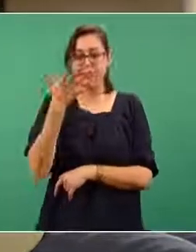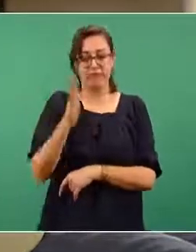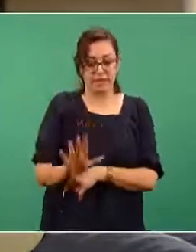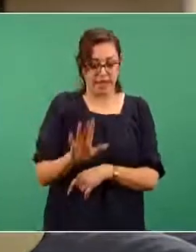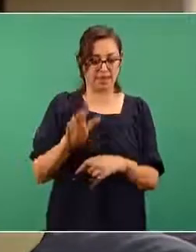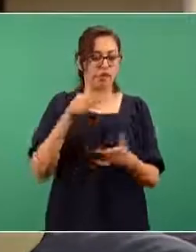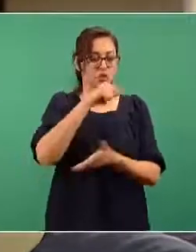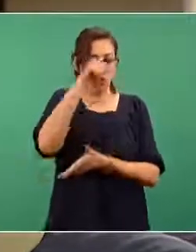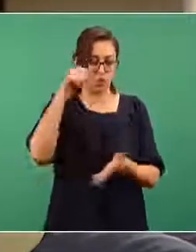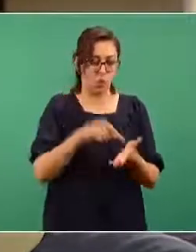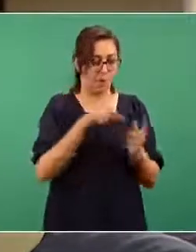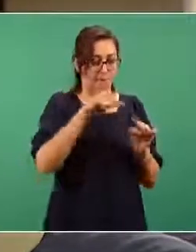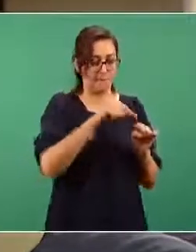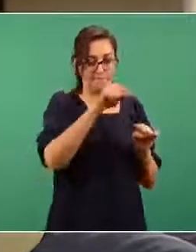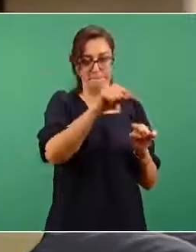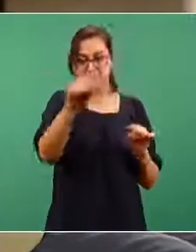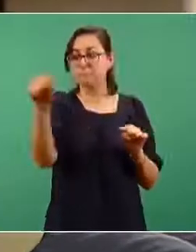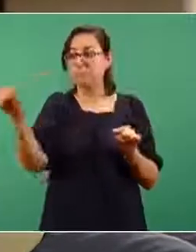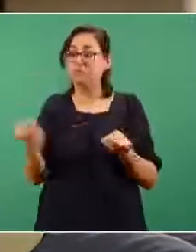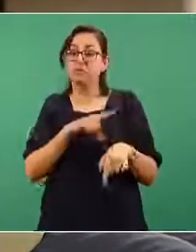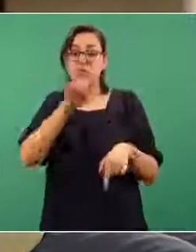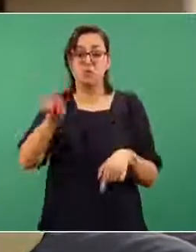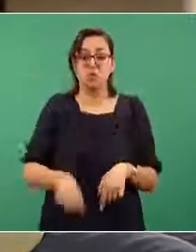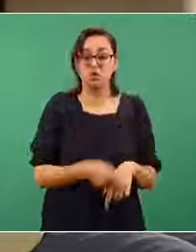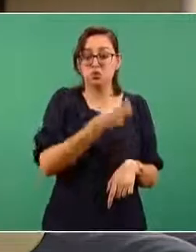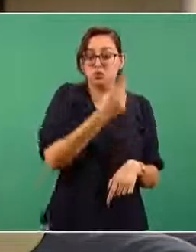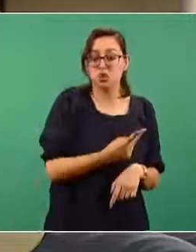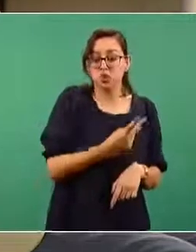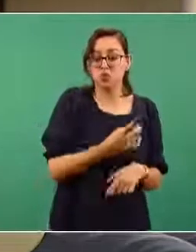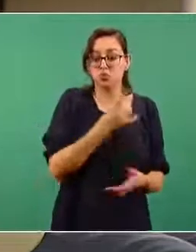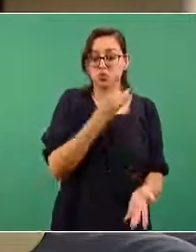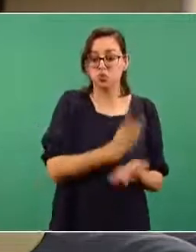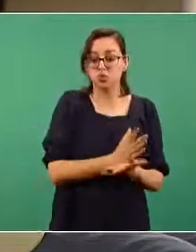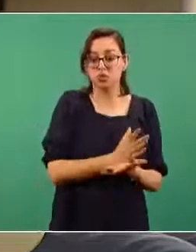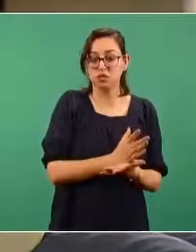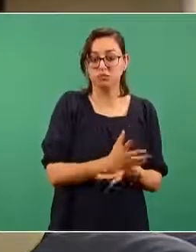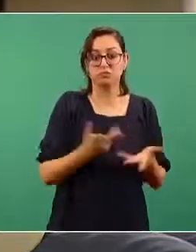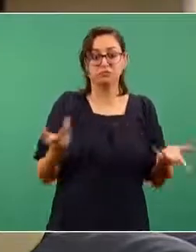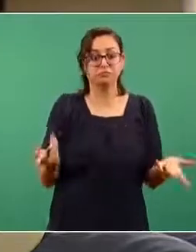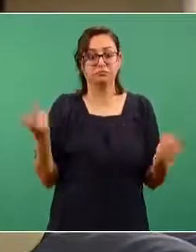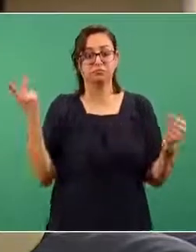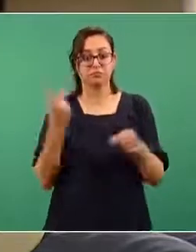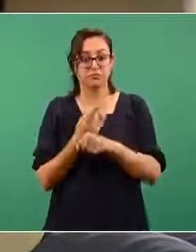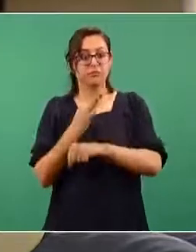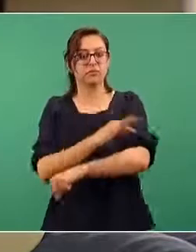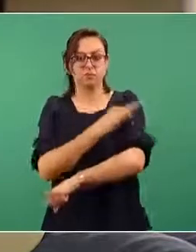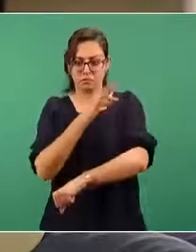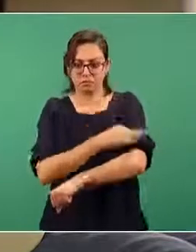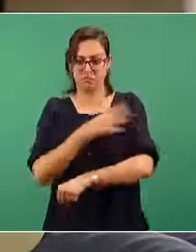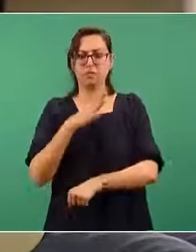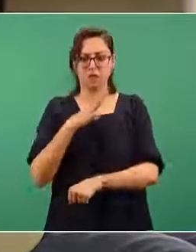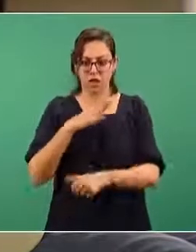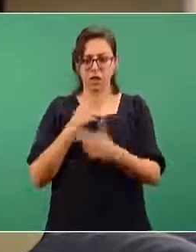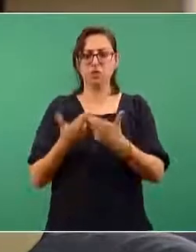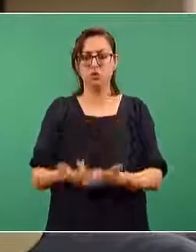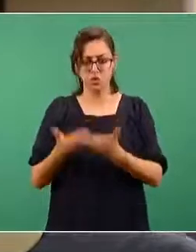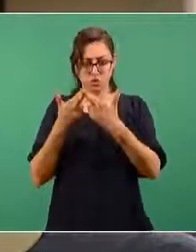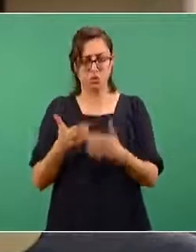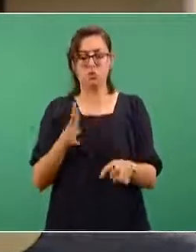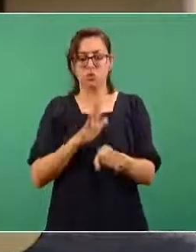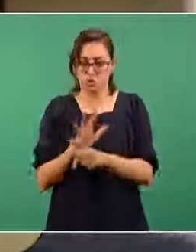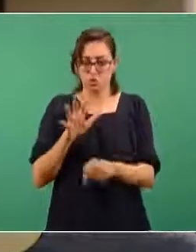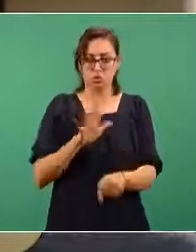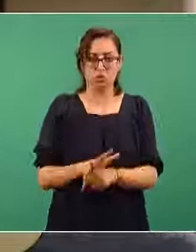¿no? Y habían filas larguísimas de 4,000 personas. Dijeron que tenían vacunas suficientes para aplicárselas a